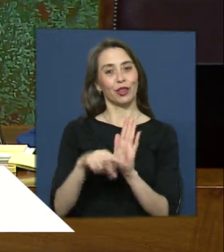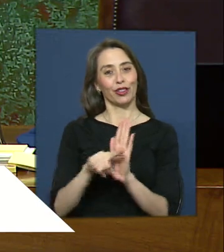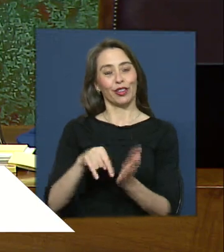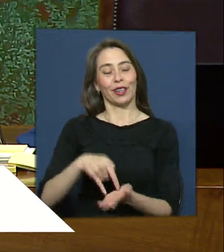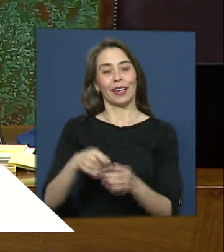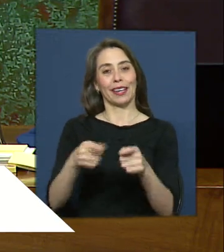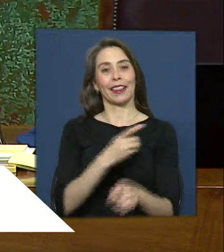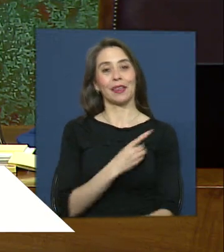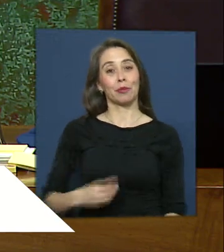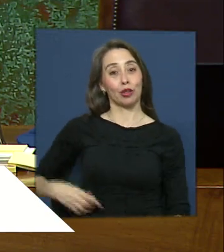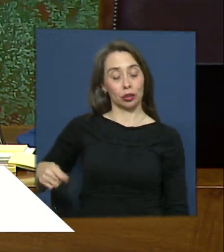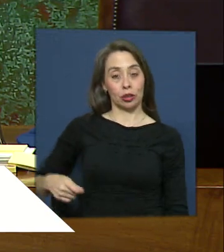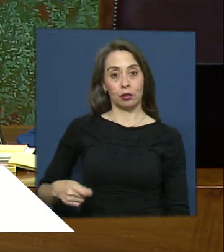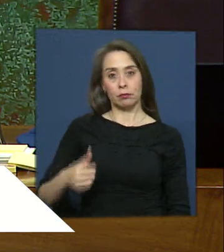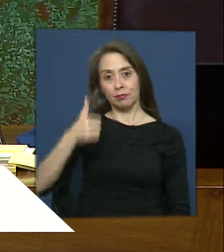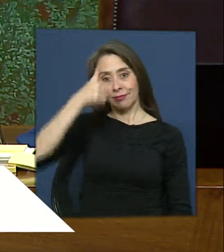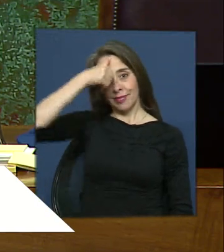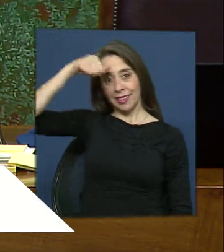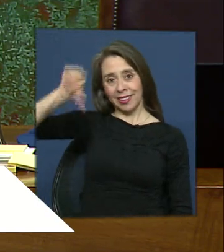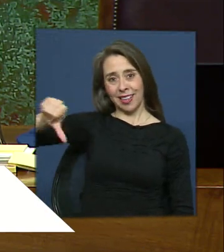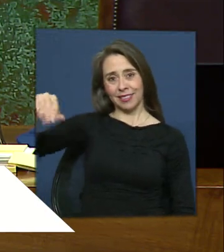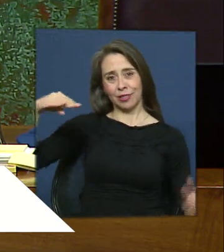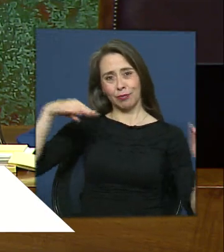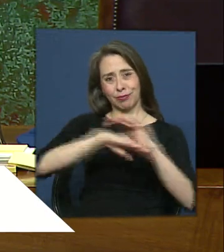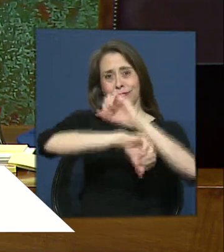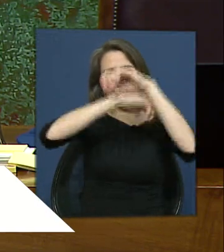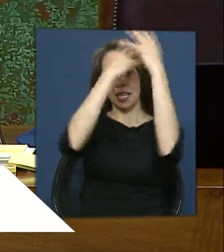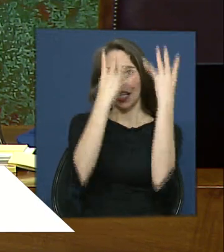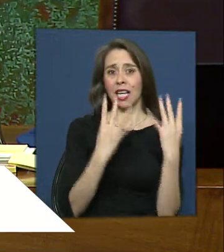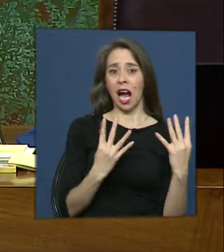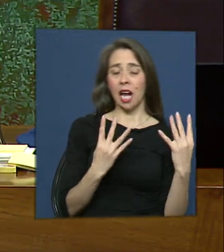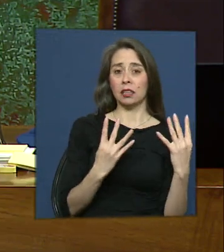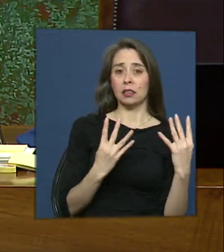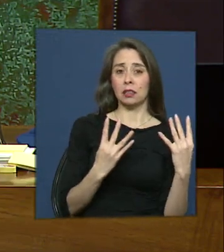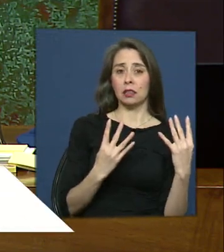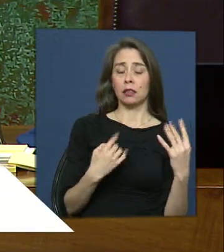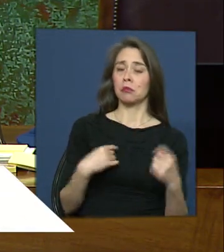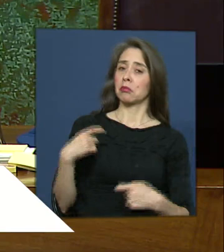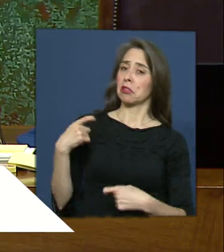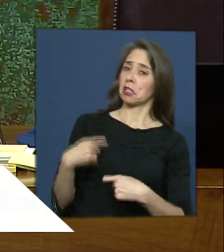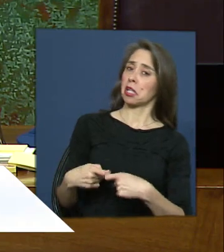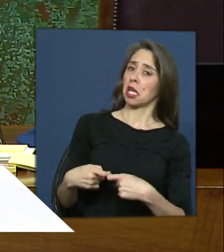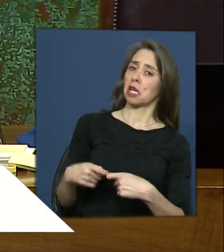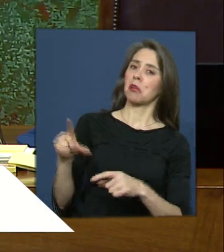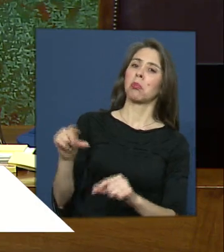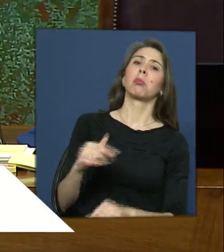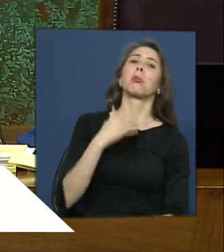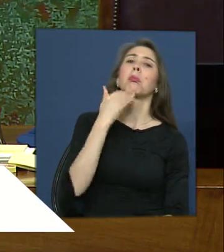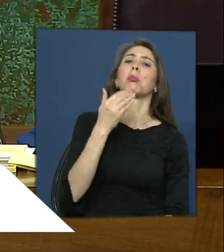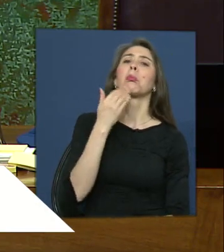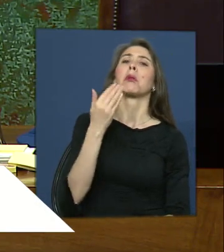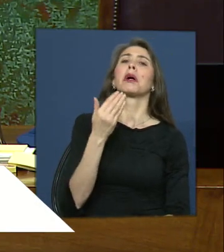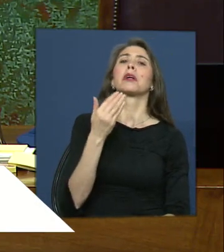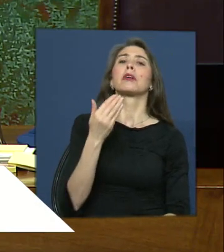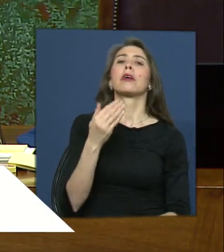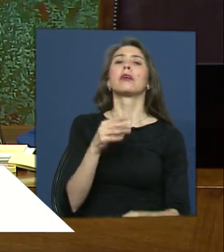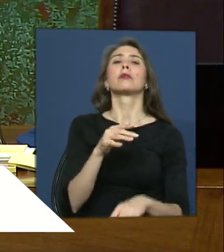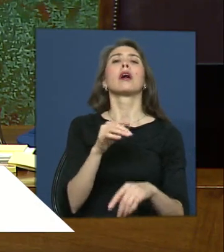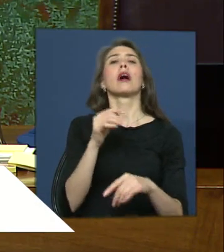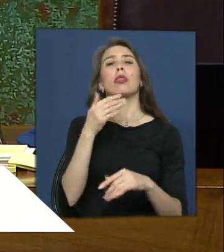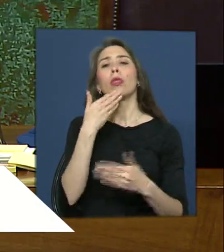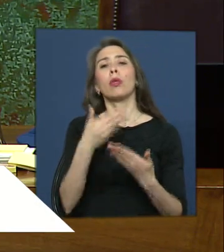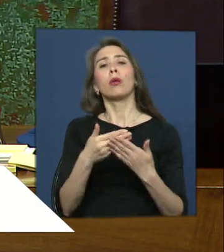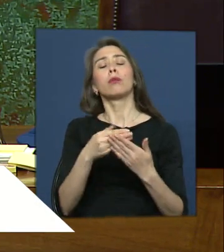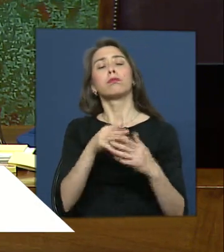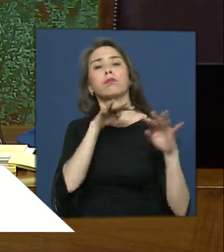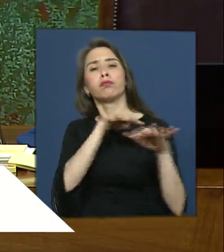que sanciona con cárcel a quienes nieguen, justifiquen o minimicen los delitos de lesa humanidad cometidos